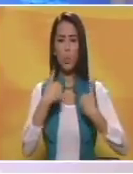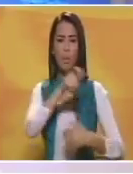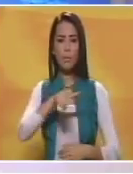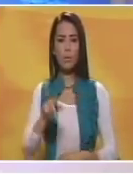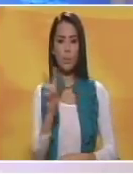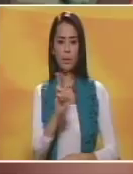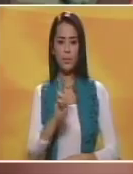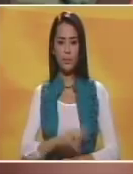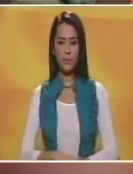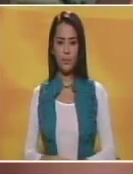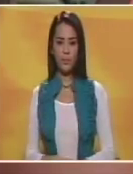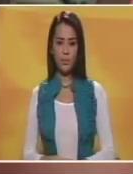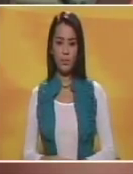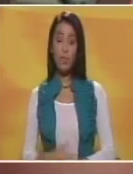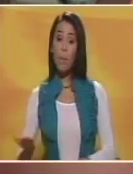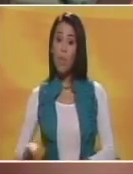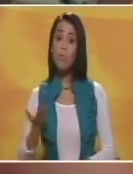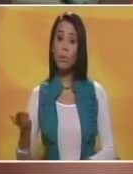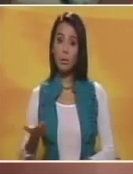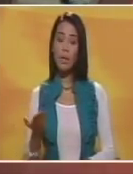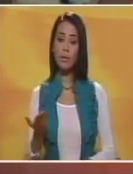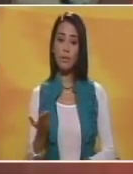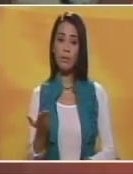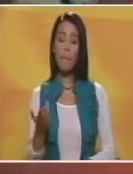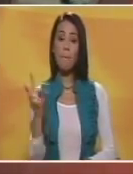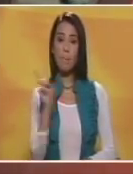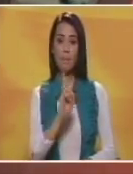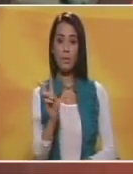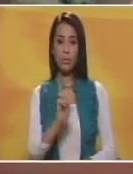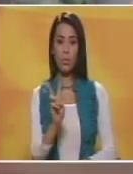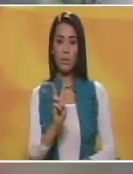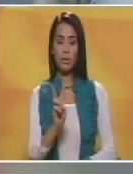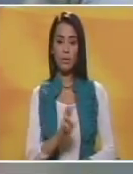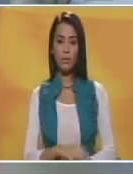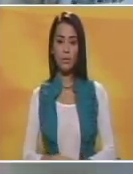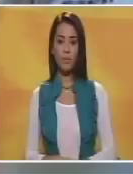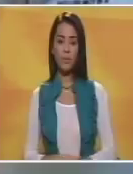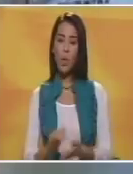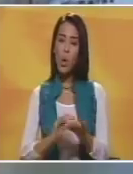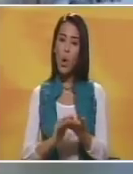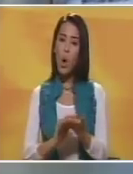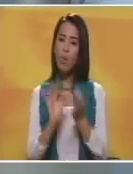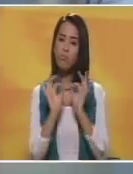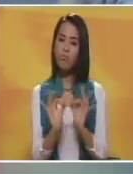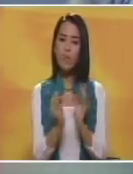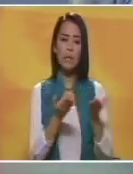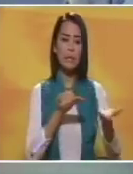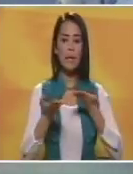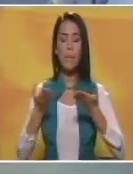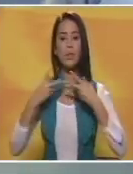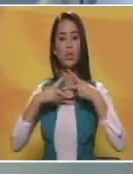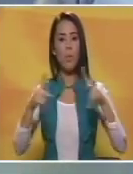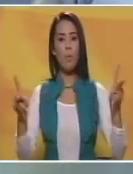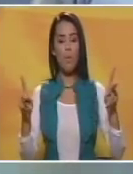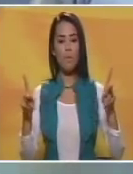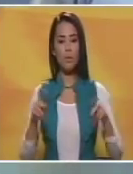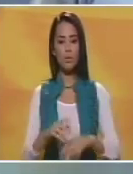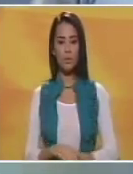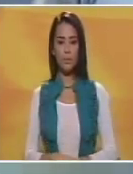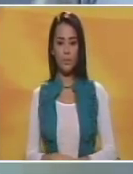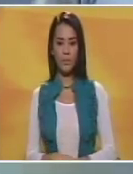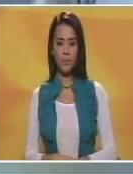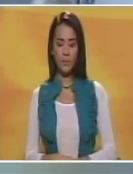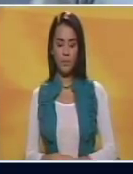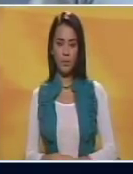venezolanos. Es muy importante para el Estado venezolano consolidar una noción de servicio público alejada